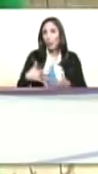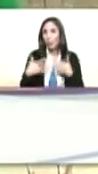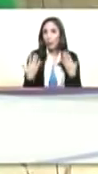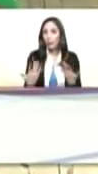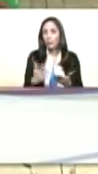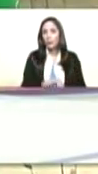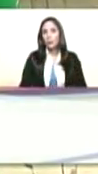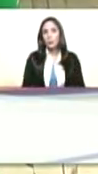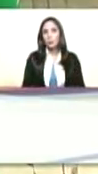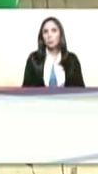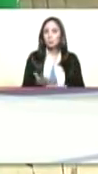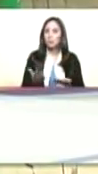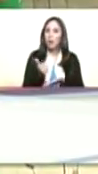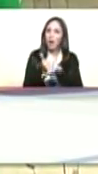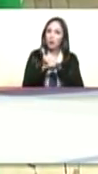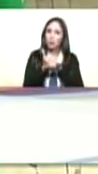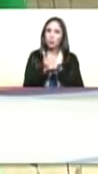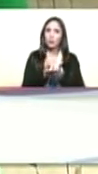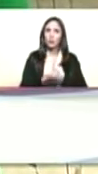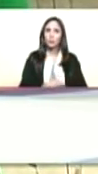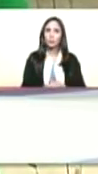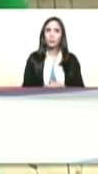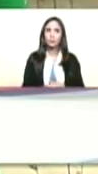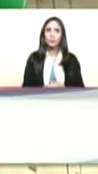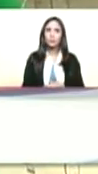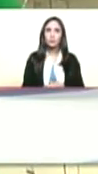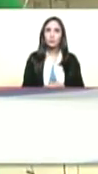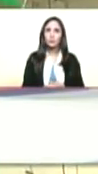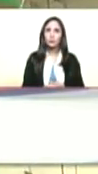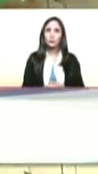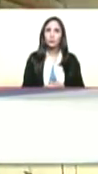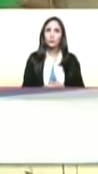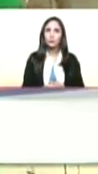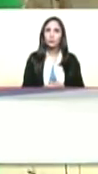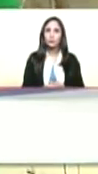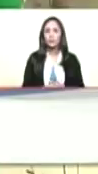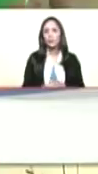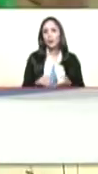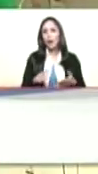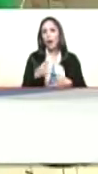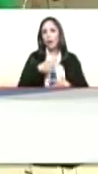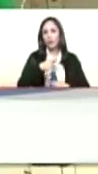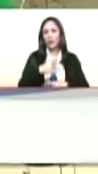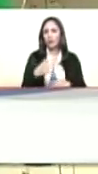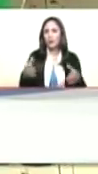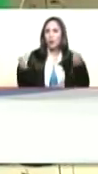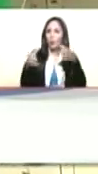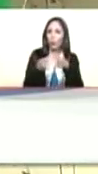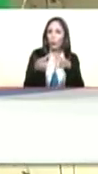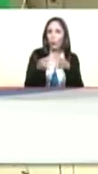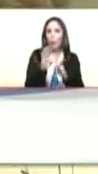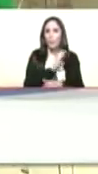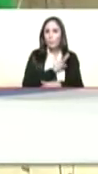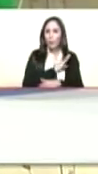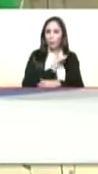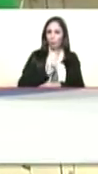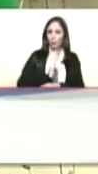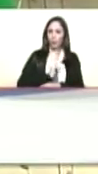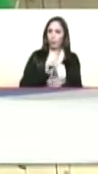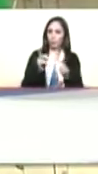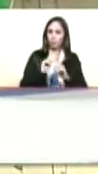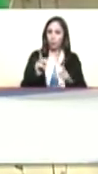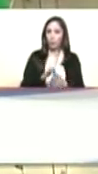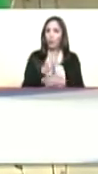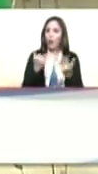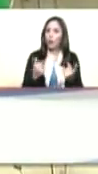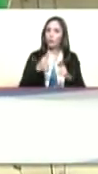todo colectivos. Nuestros intereses están por encima de los intereses individuales. Y nosotros queremos ayudar a la revolución bolivariana a través de la